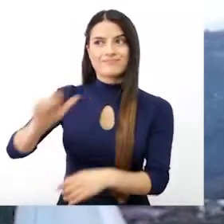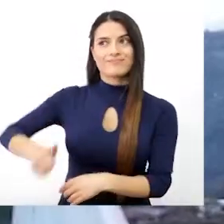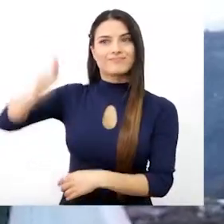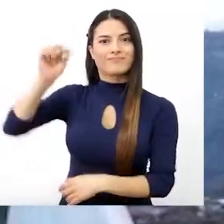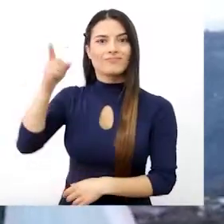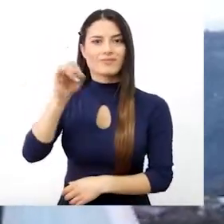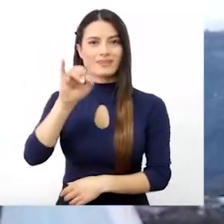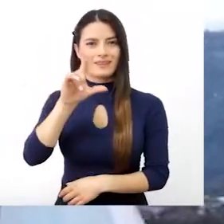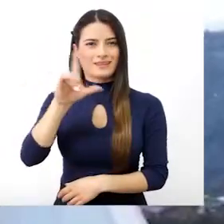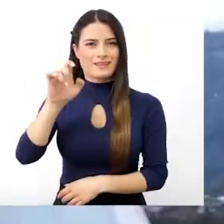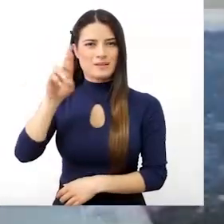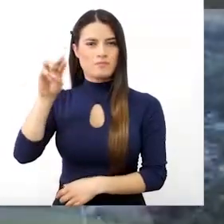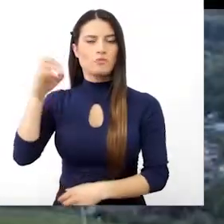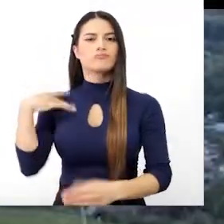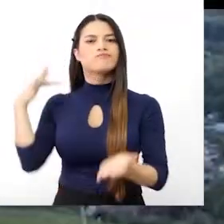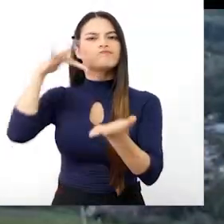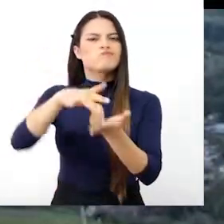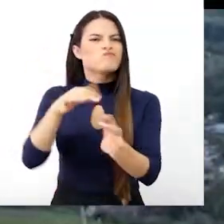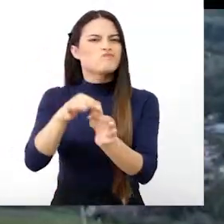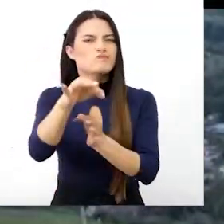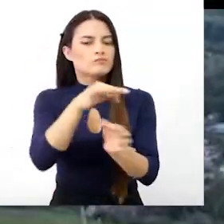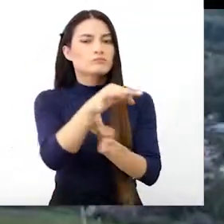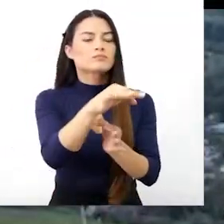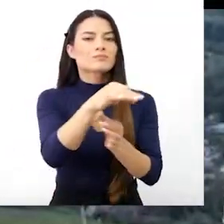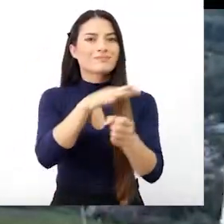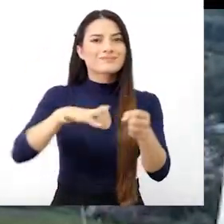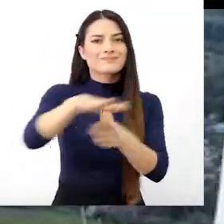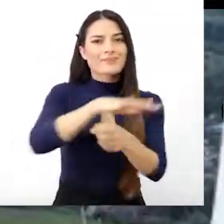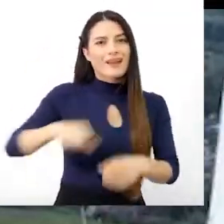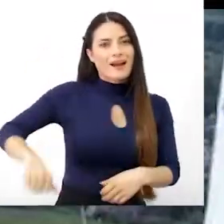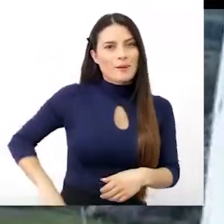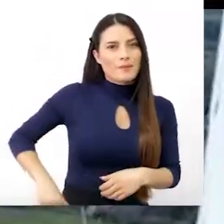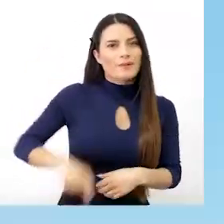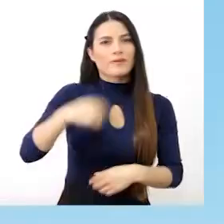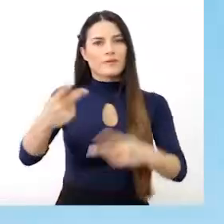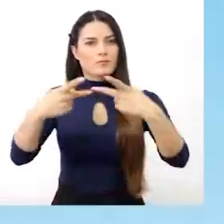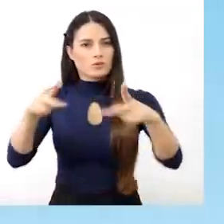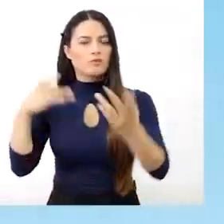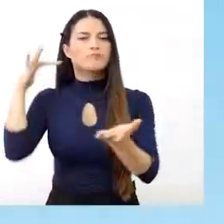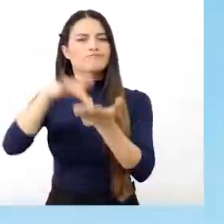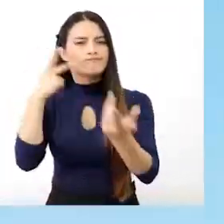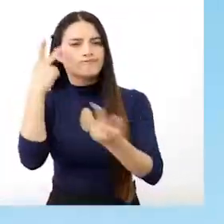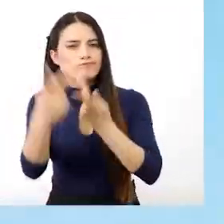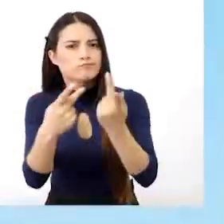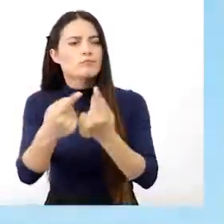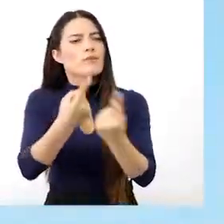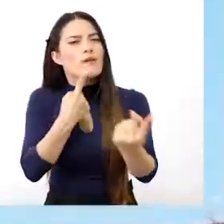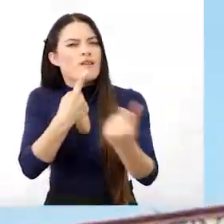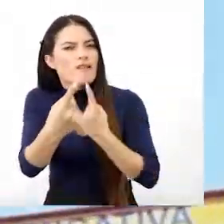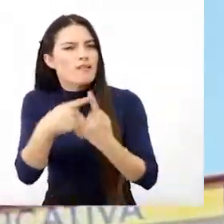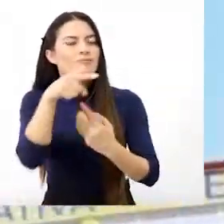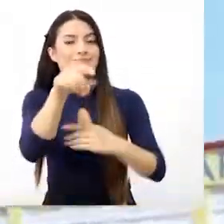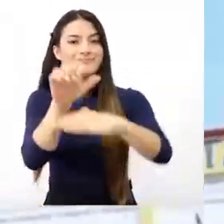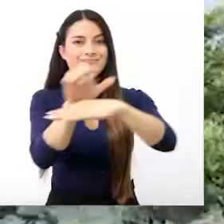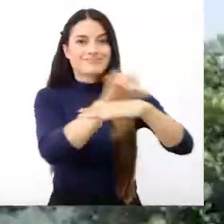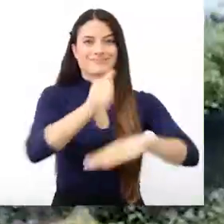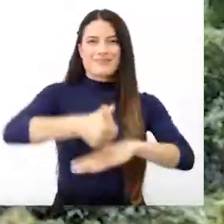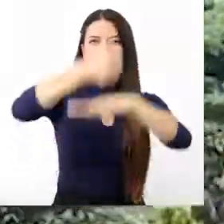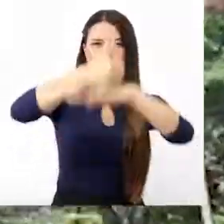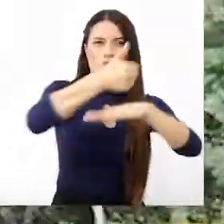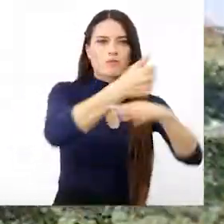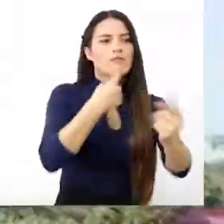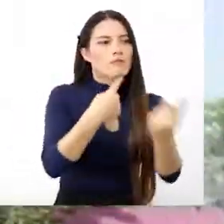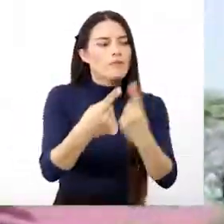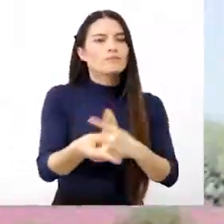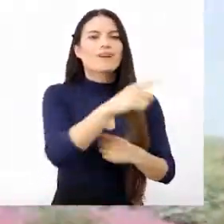El ministro de Transporte, Guillermo Reyes, visitó los municipios de Arbeláez y Fusagasugá en Cundinamarca, donde sostuvo un diálogo con las